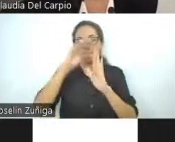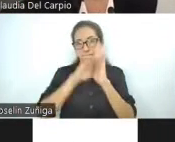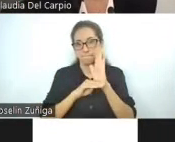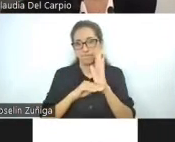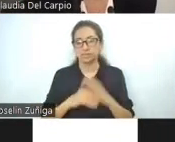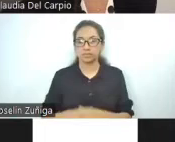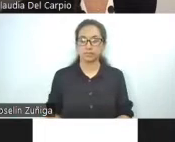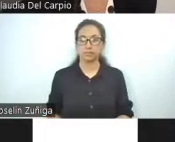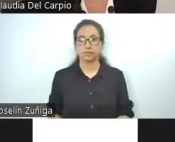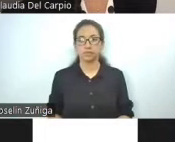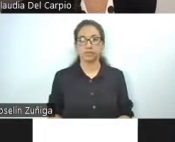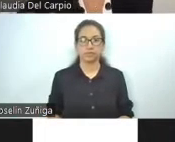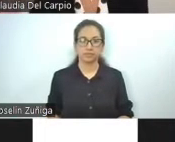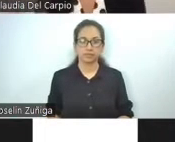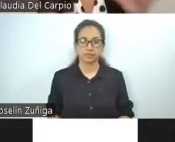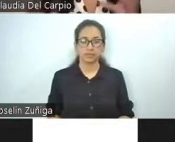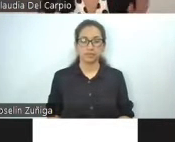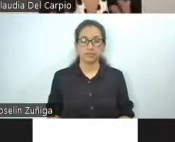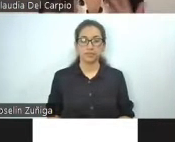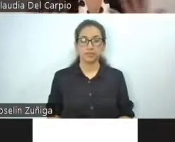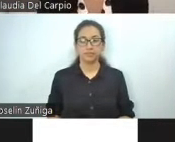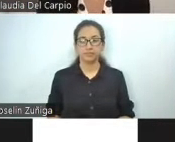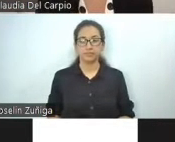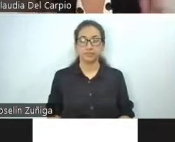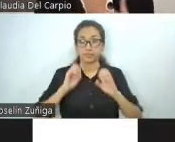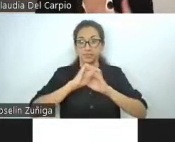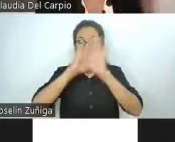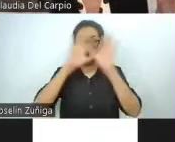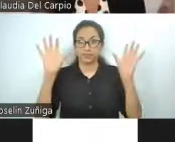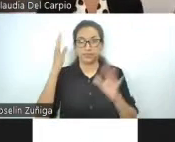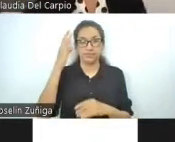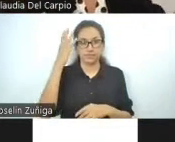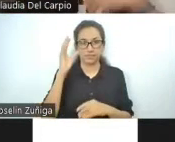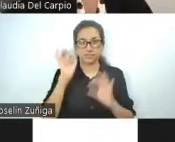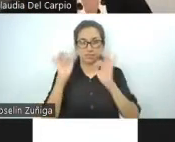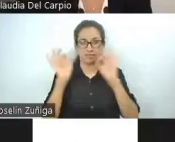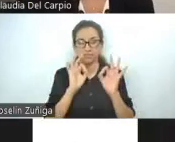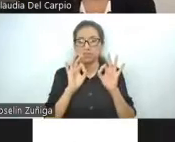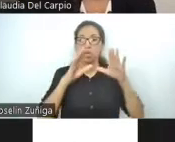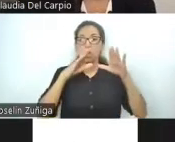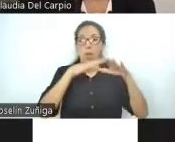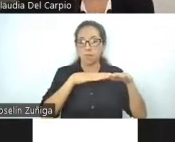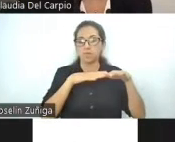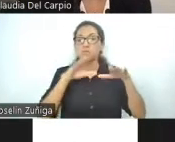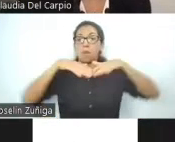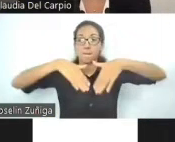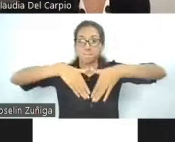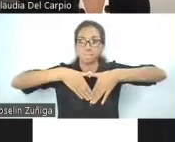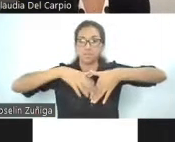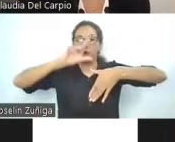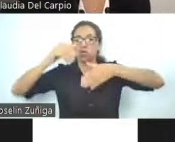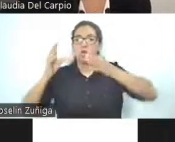aumentar. Así que teniendo en clara la diferencia entre la vulva y la vagina, tenemos que entender que en